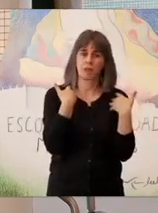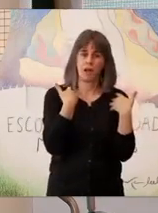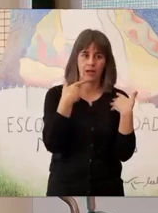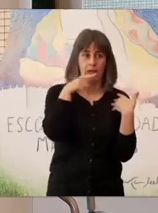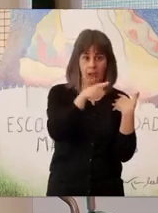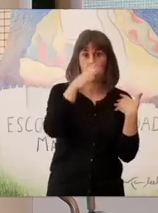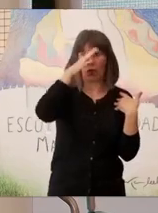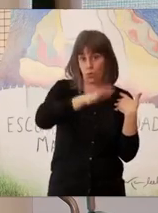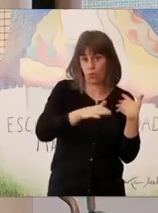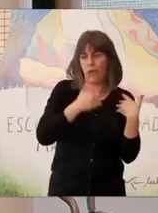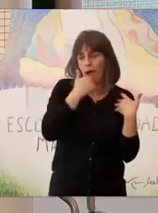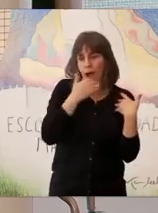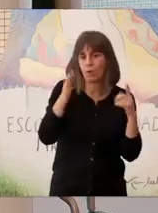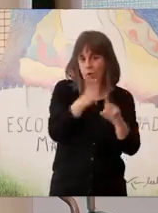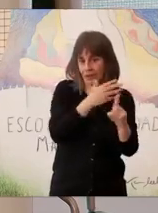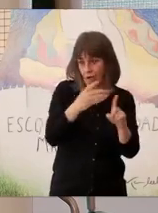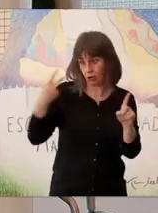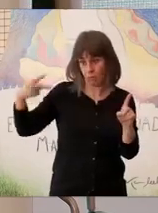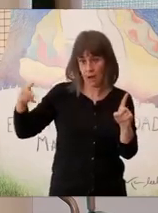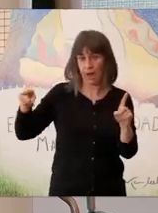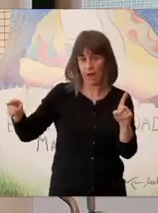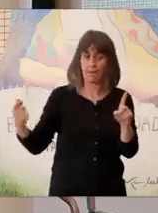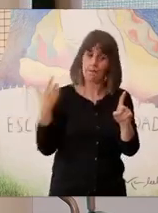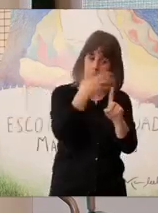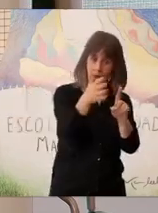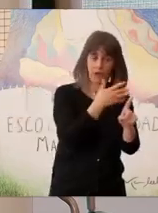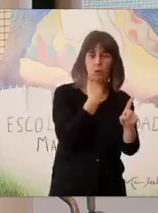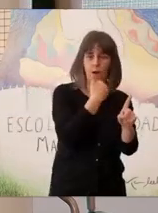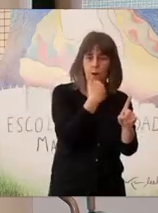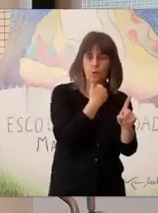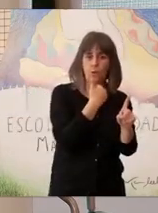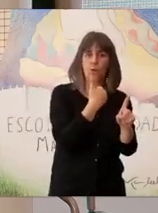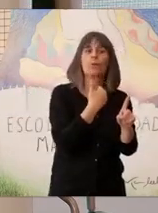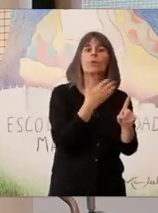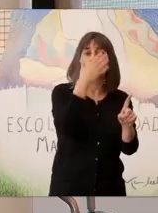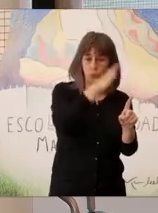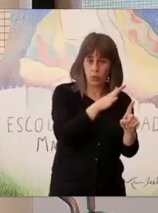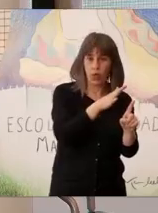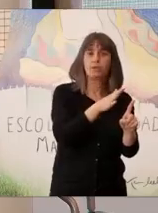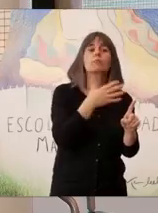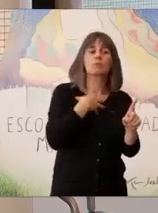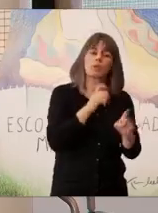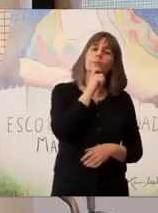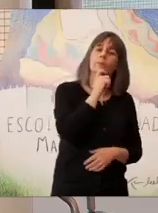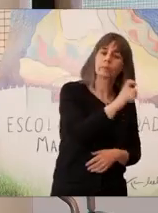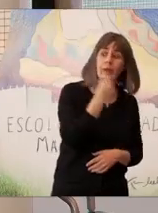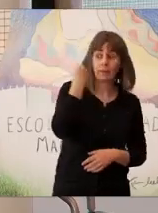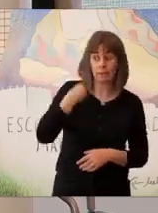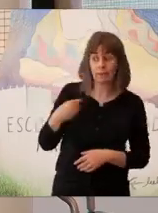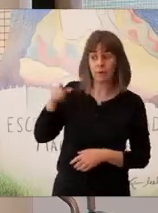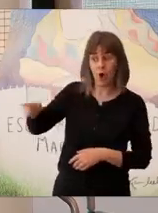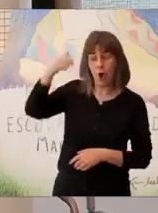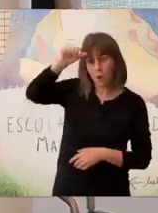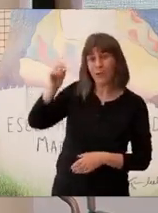acto respecto de su pareja, de violencia de género, que ese señor está incluido en el sistema Biogen. Y eso significa